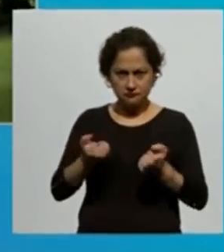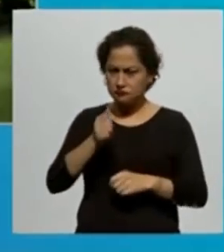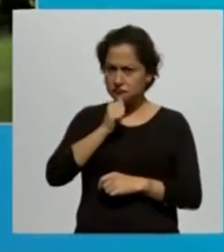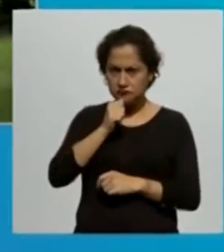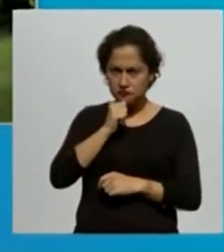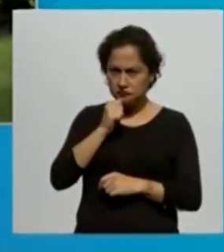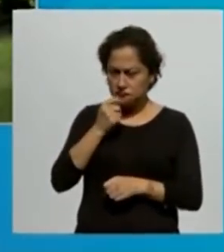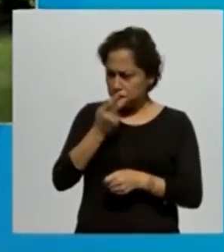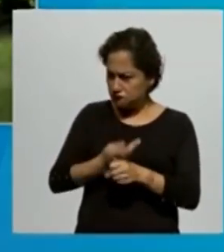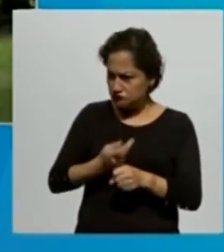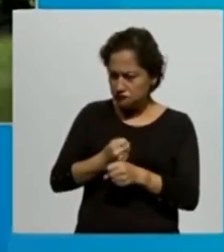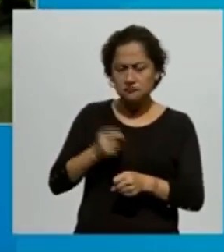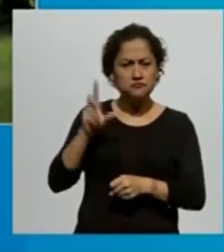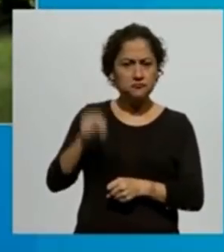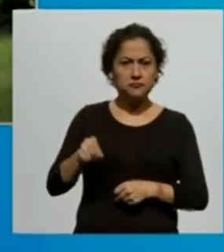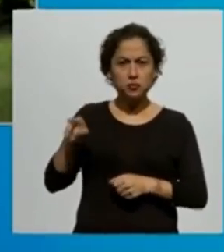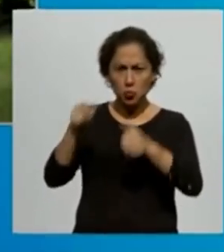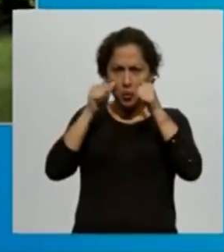¿Y si no estás atento?